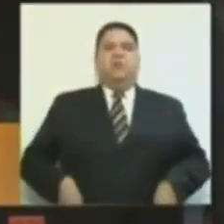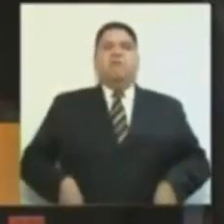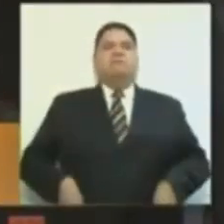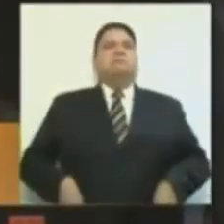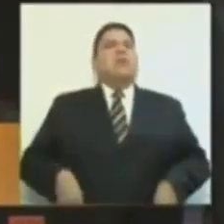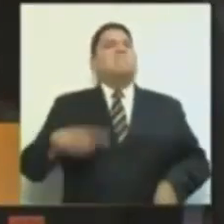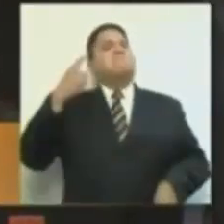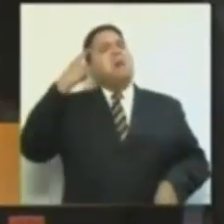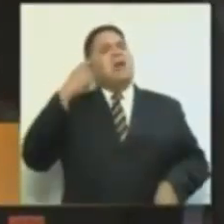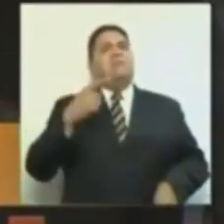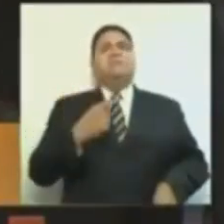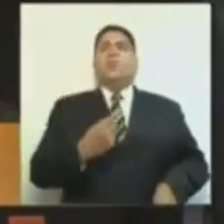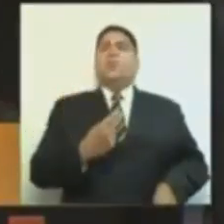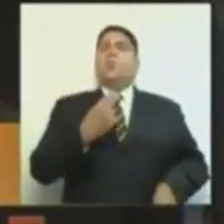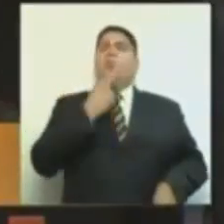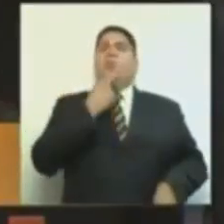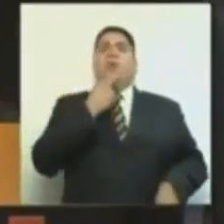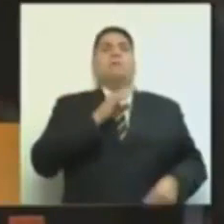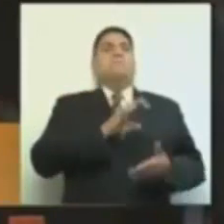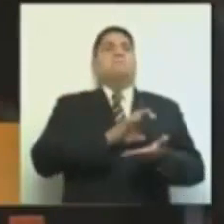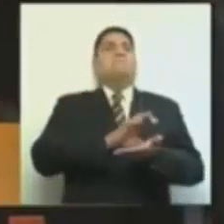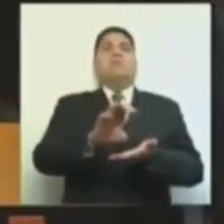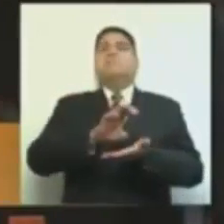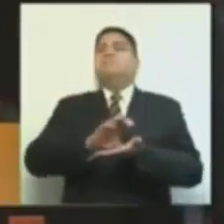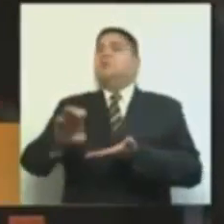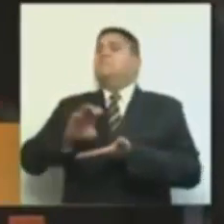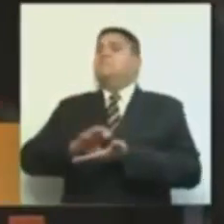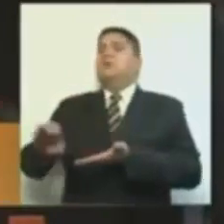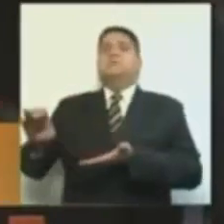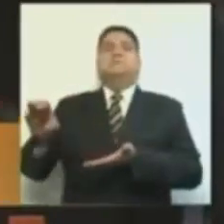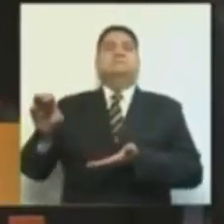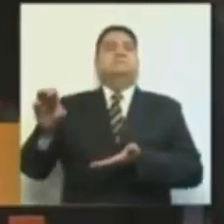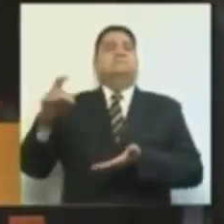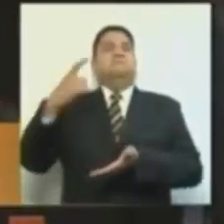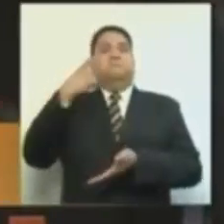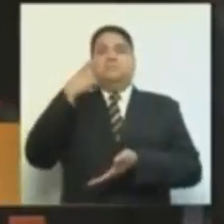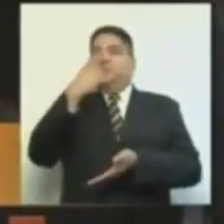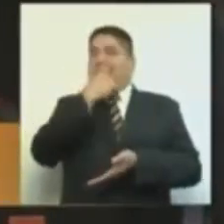y ejercerlos con opacidad,